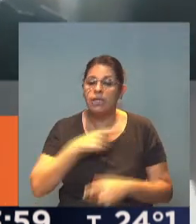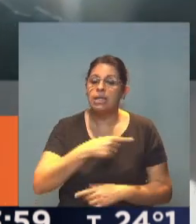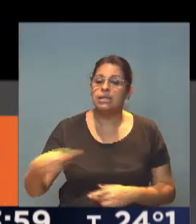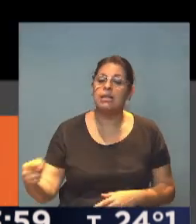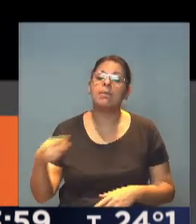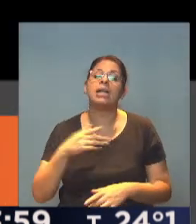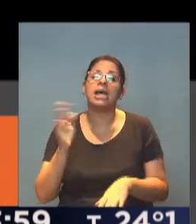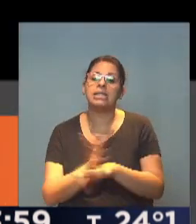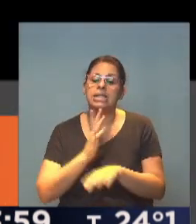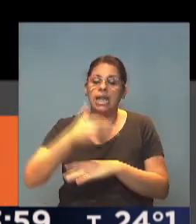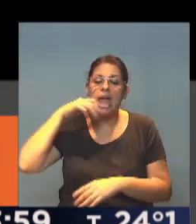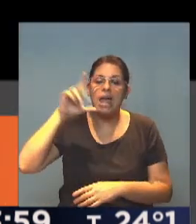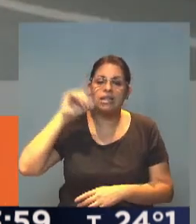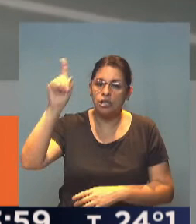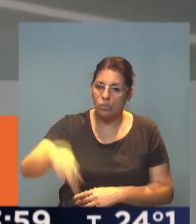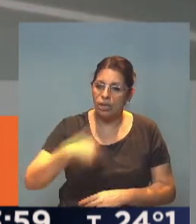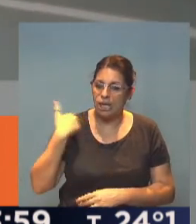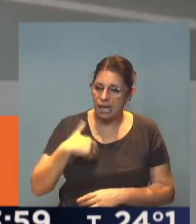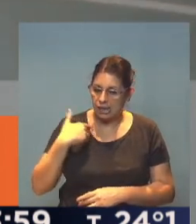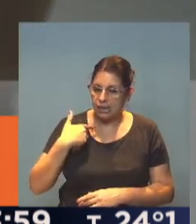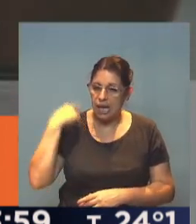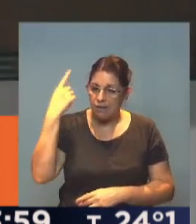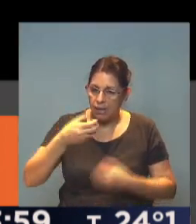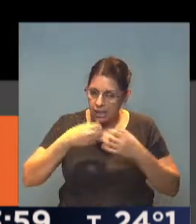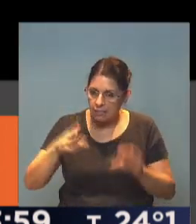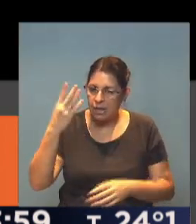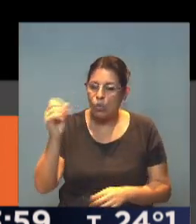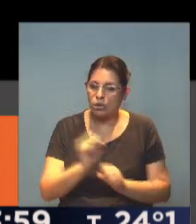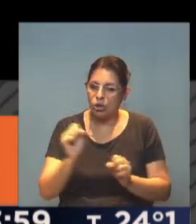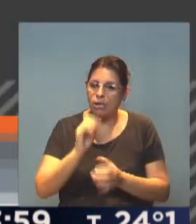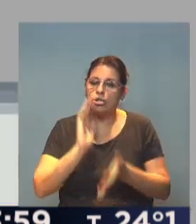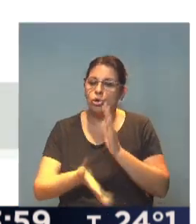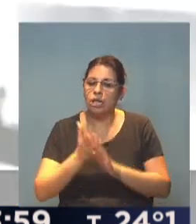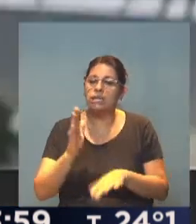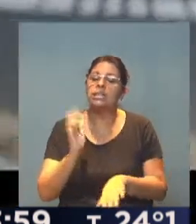Cine Andino que llega a la Argentina desde mañana, 4 de mayo, gratis en el Gomón.